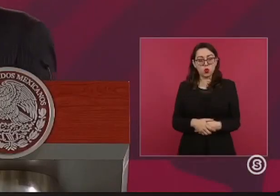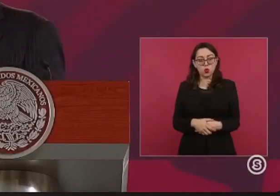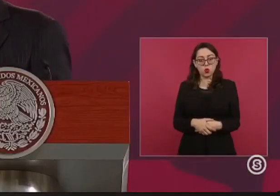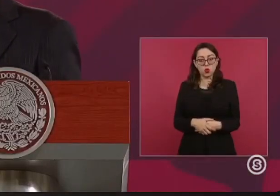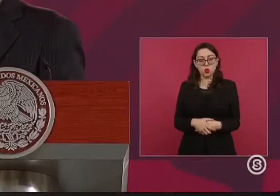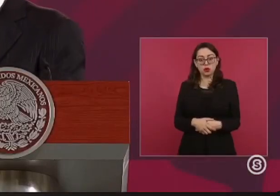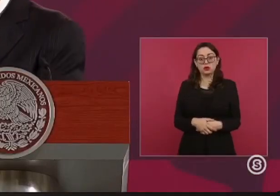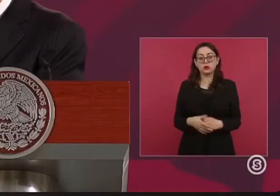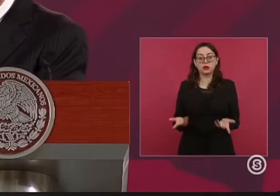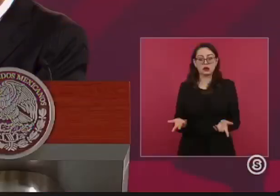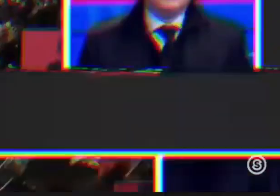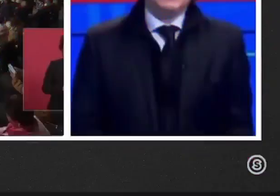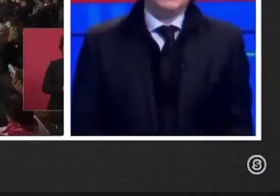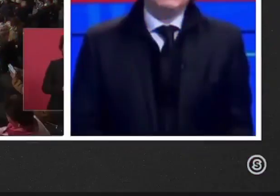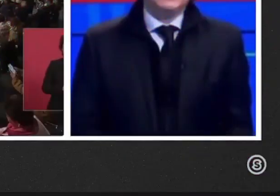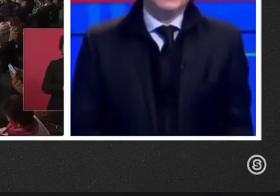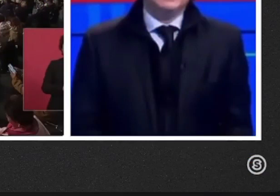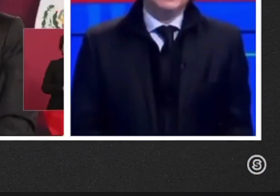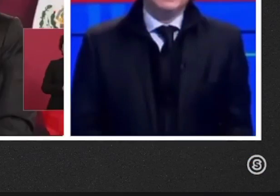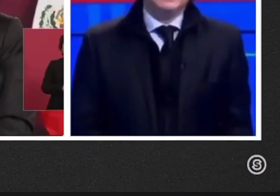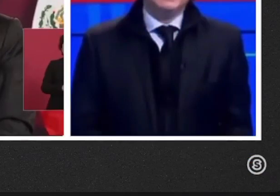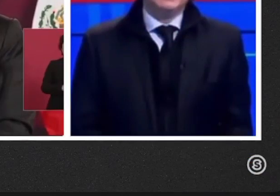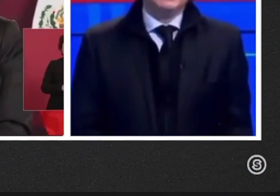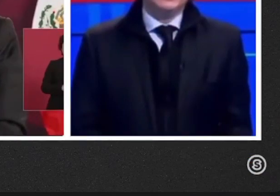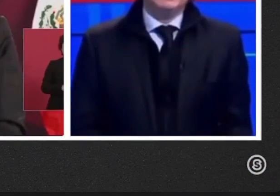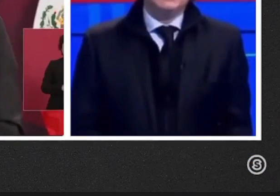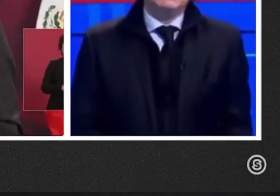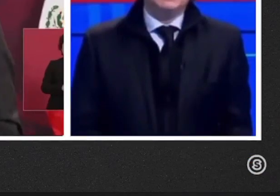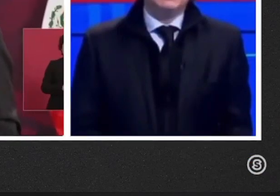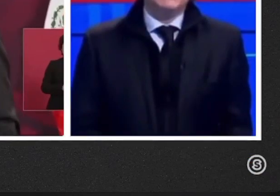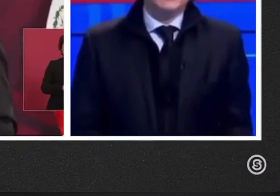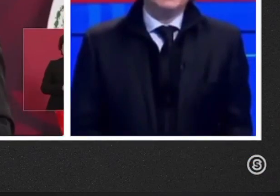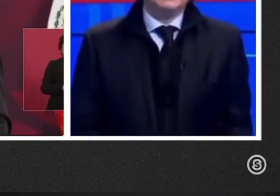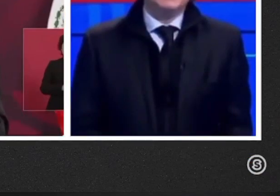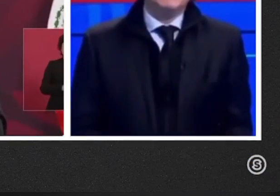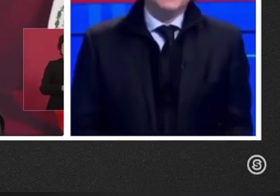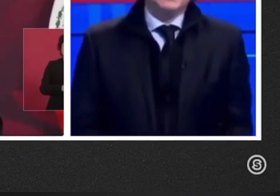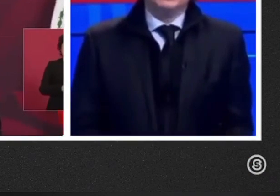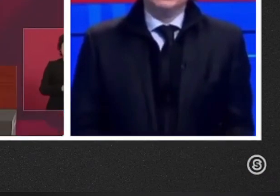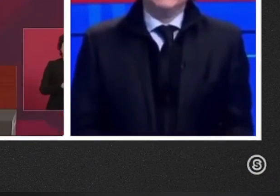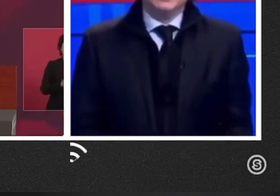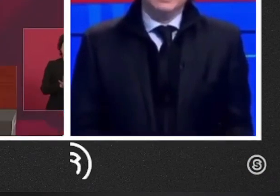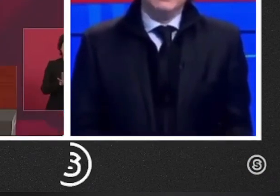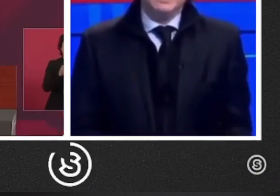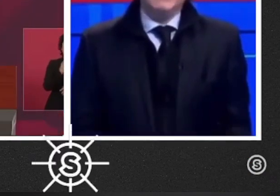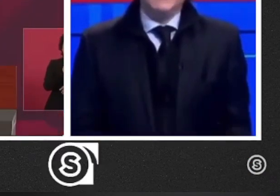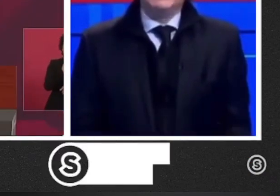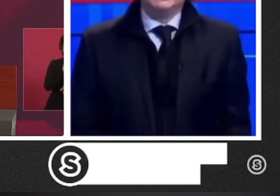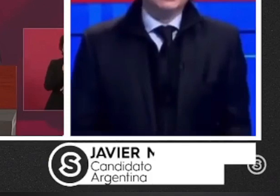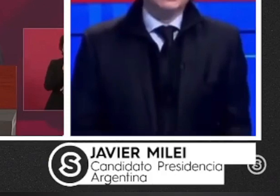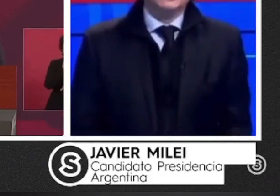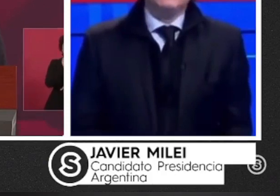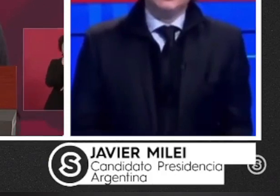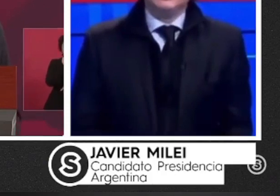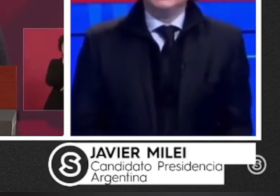al presidente mexicano. López Obrador es verdaderamente patético, lamentable, repugnante, no solo por el tema de la